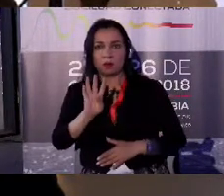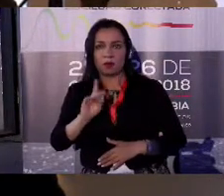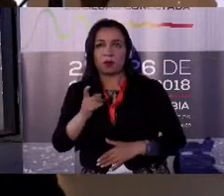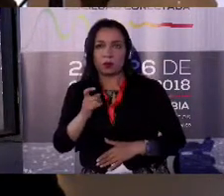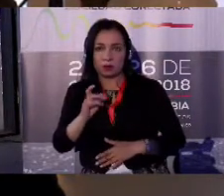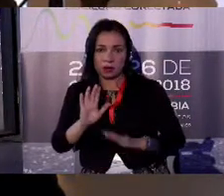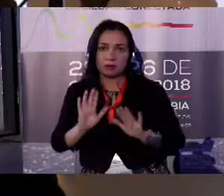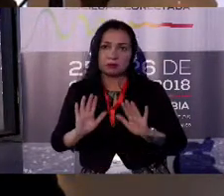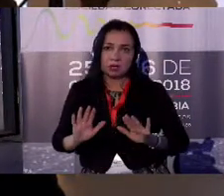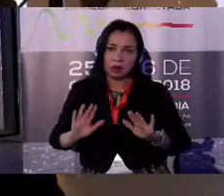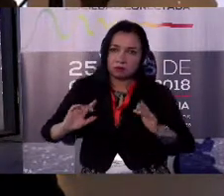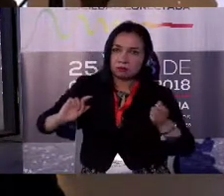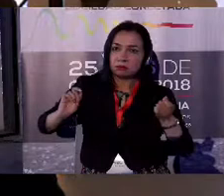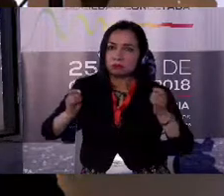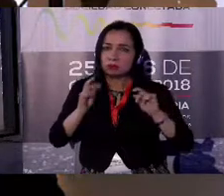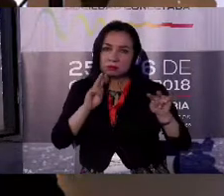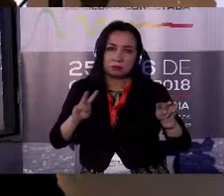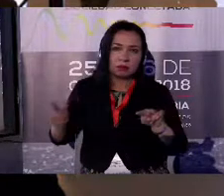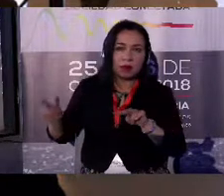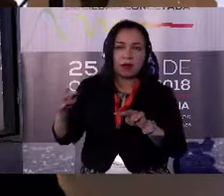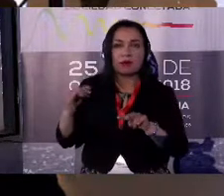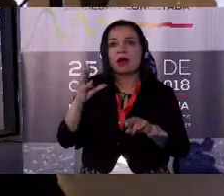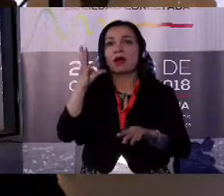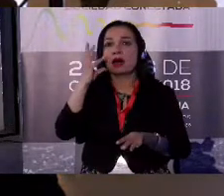Y lo que